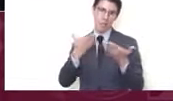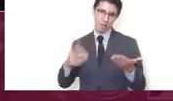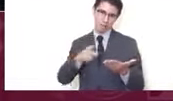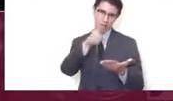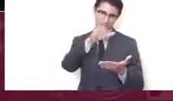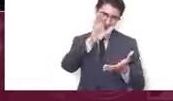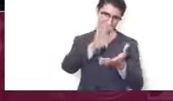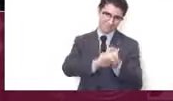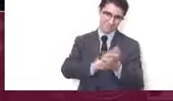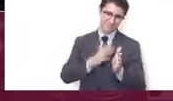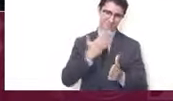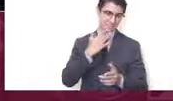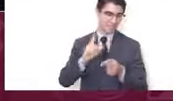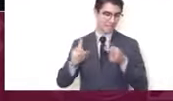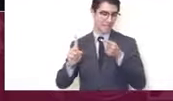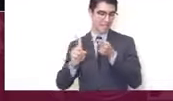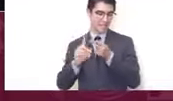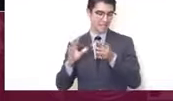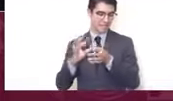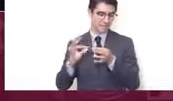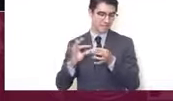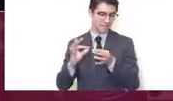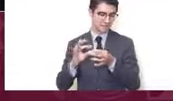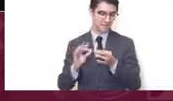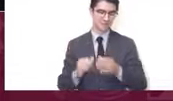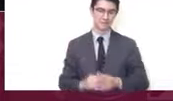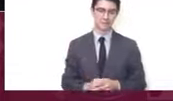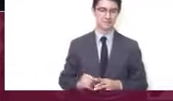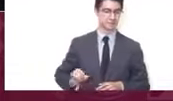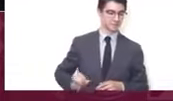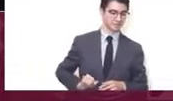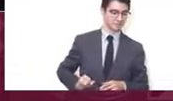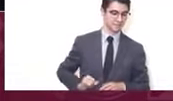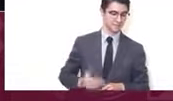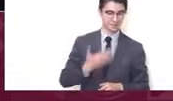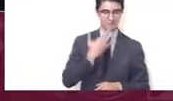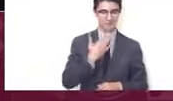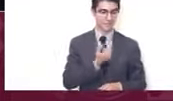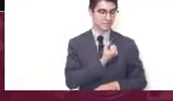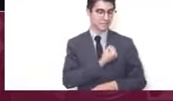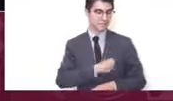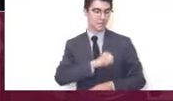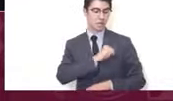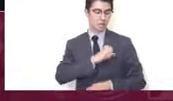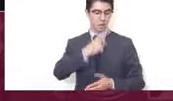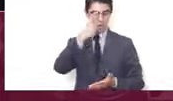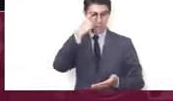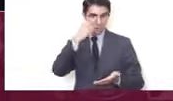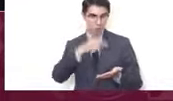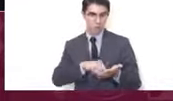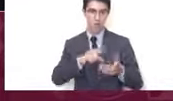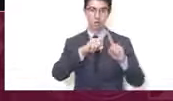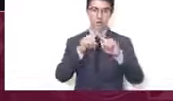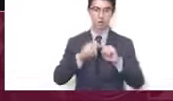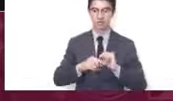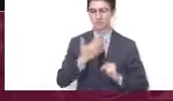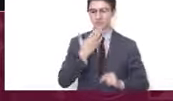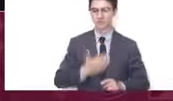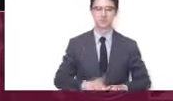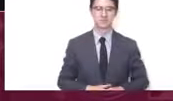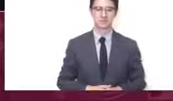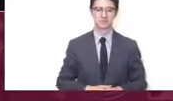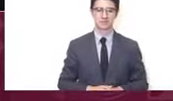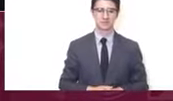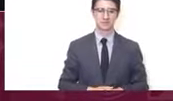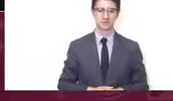gran aprobación por parte de especialistas en el tema de la Salud Mental entre hablo de científicos y demás